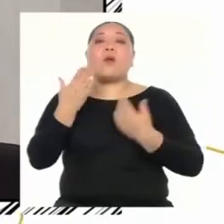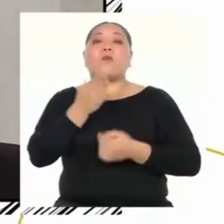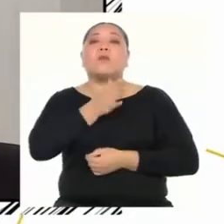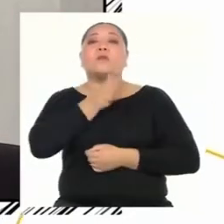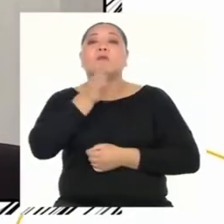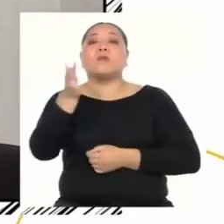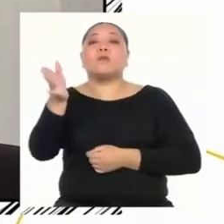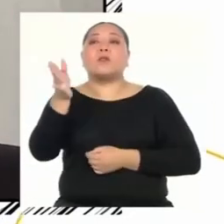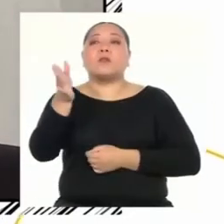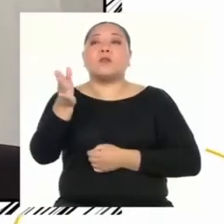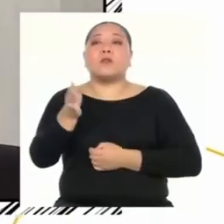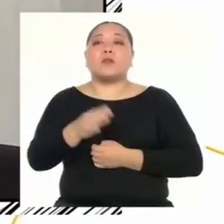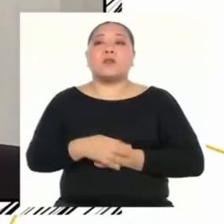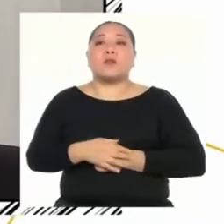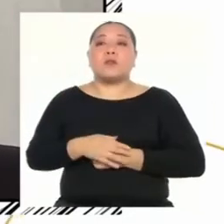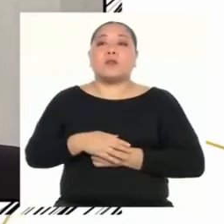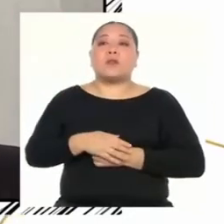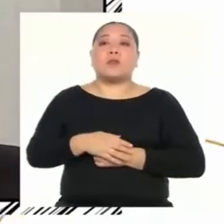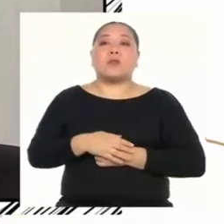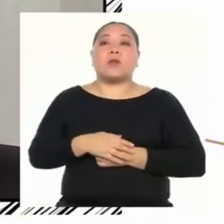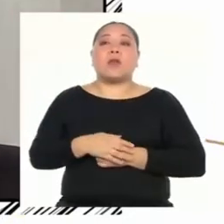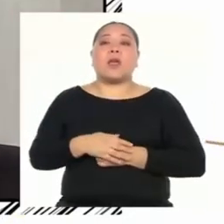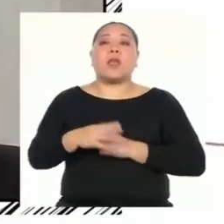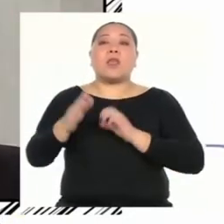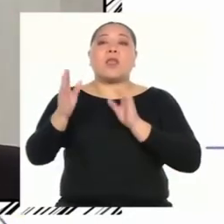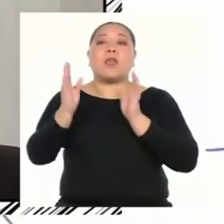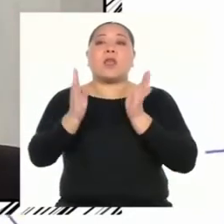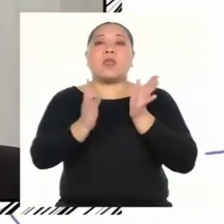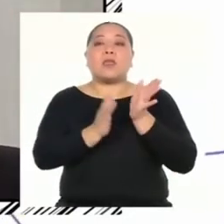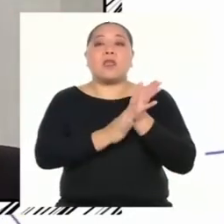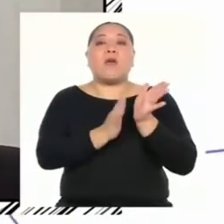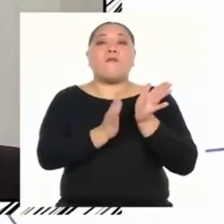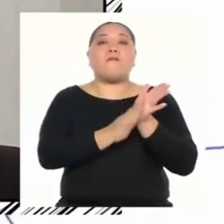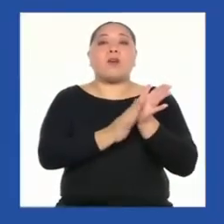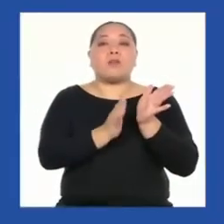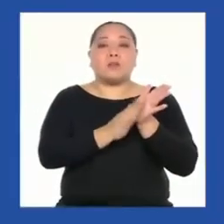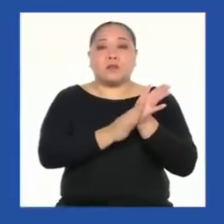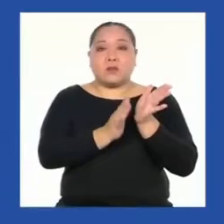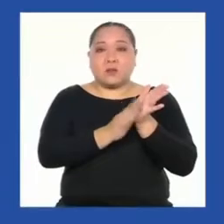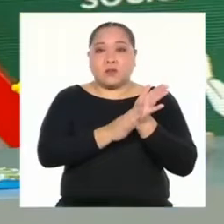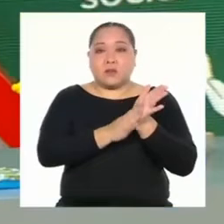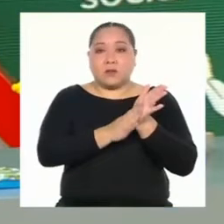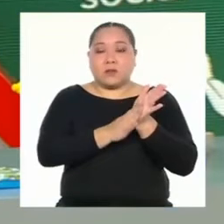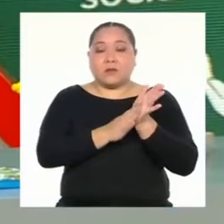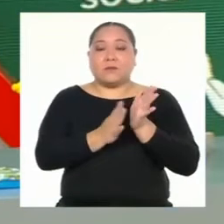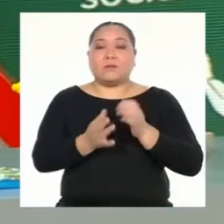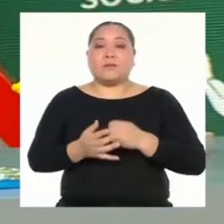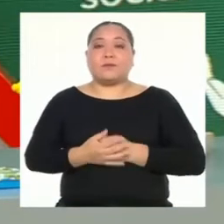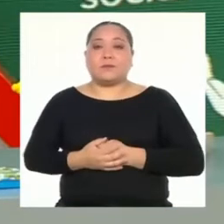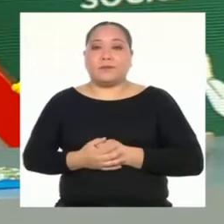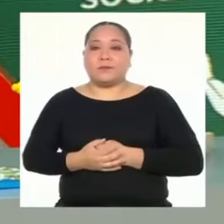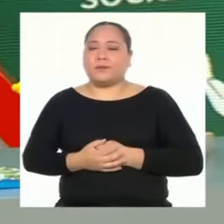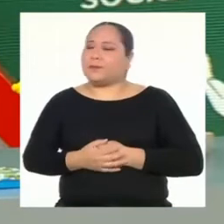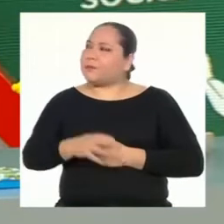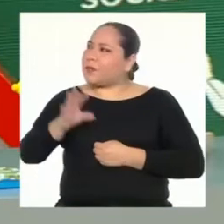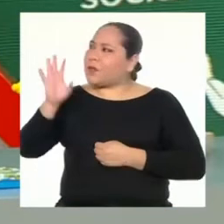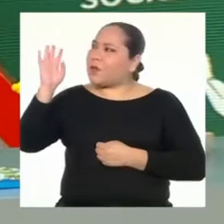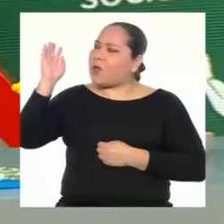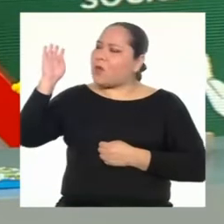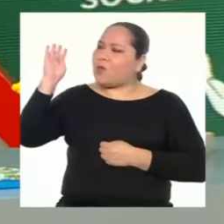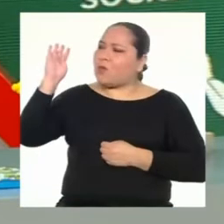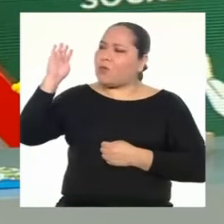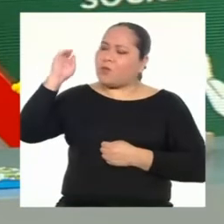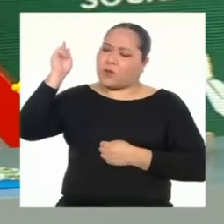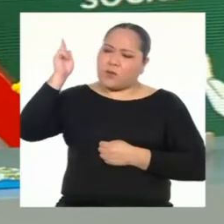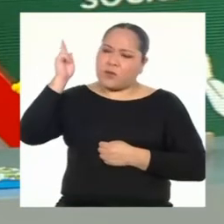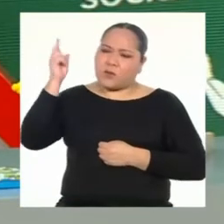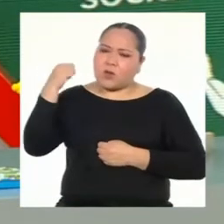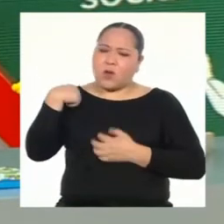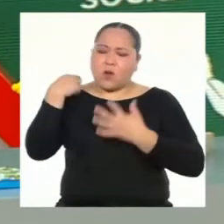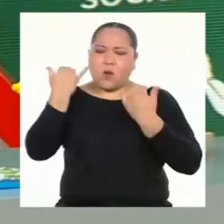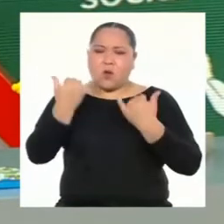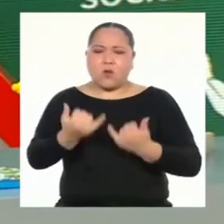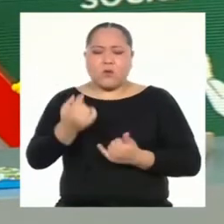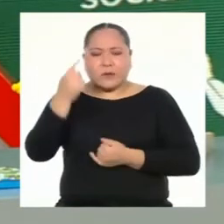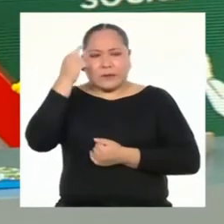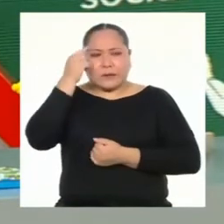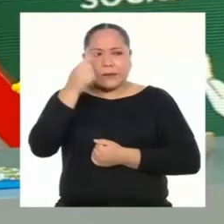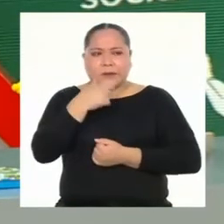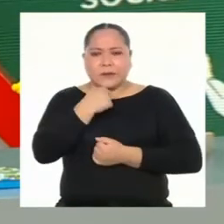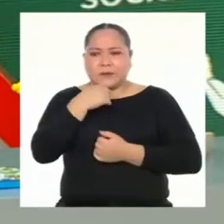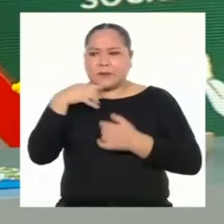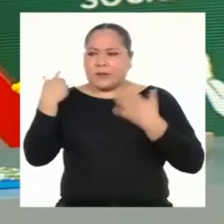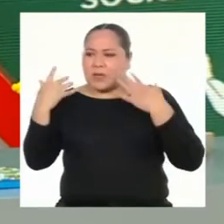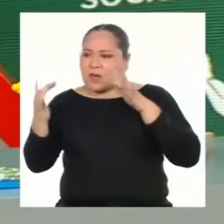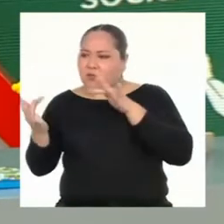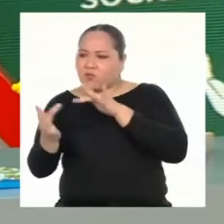también ir a la llamada Defensoría del Pueblo. Profesora, estaba pensando que hoy que andamos